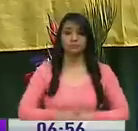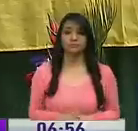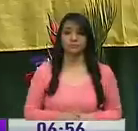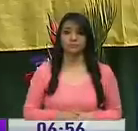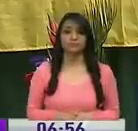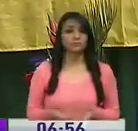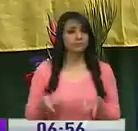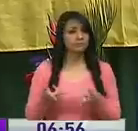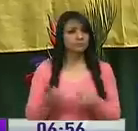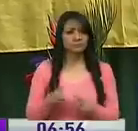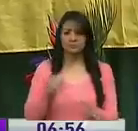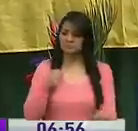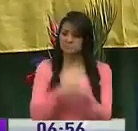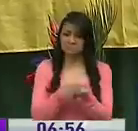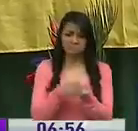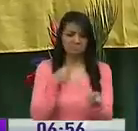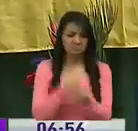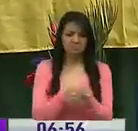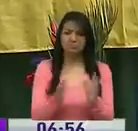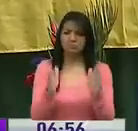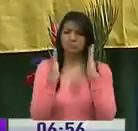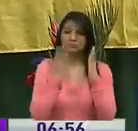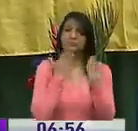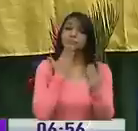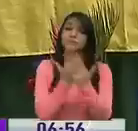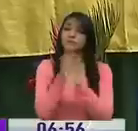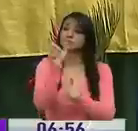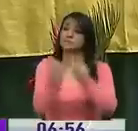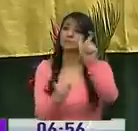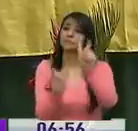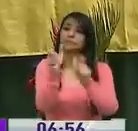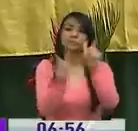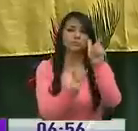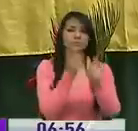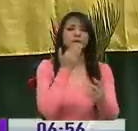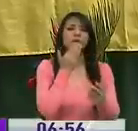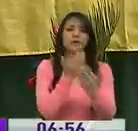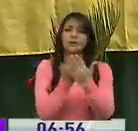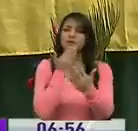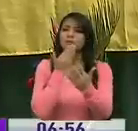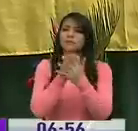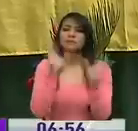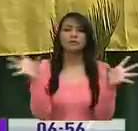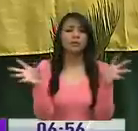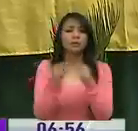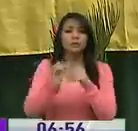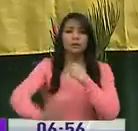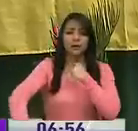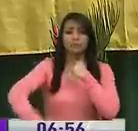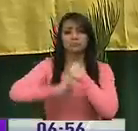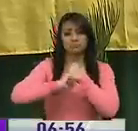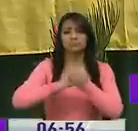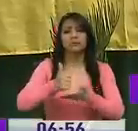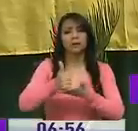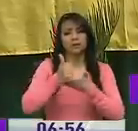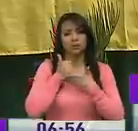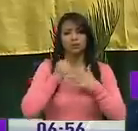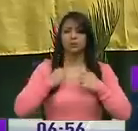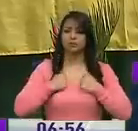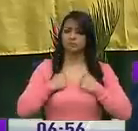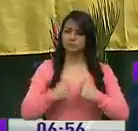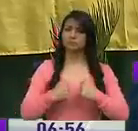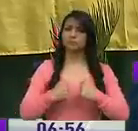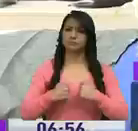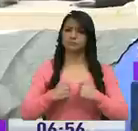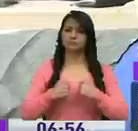estuvieron junto a nosotros Gracias gracias de verdad por todo ese apoyo que nos ayudaron a sumar fuerzas a las